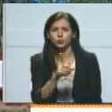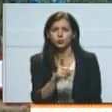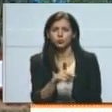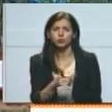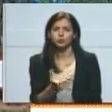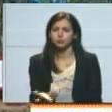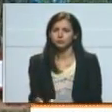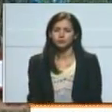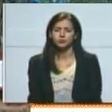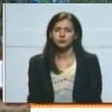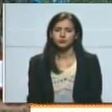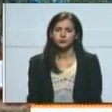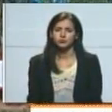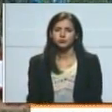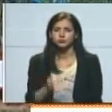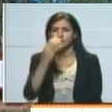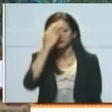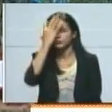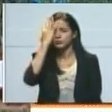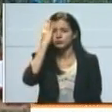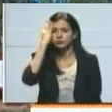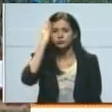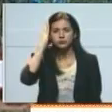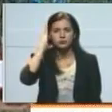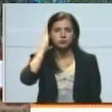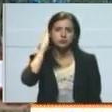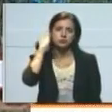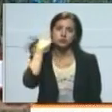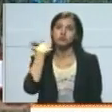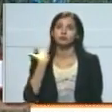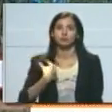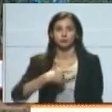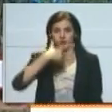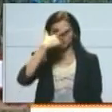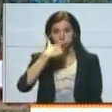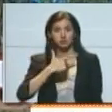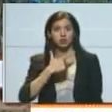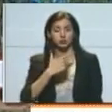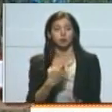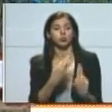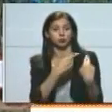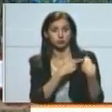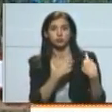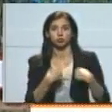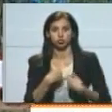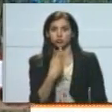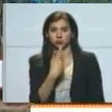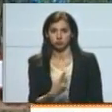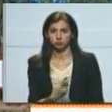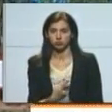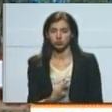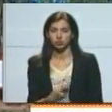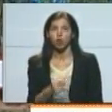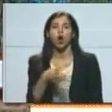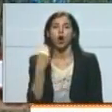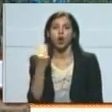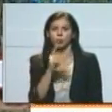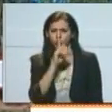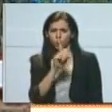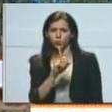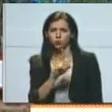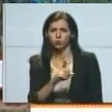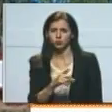manipulando, y esto debo decirlo con toda la seriedad del mundo, manipulando un artefacto explosivo